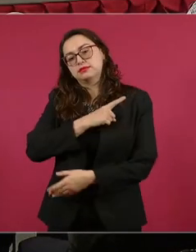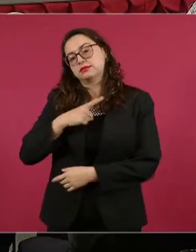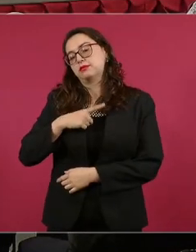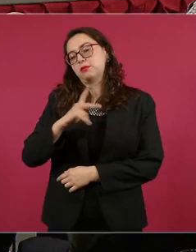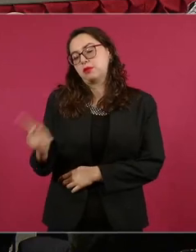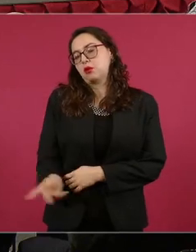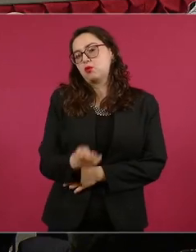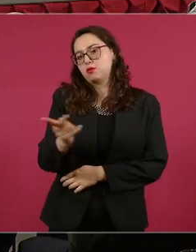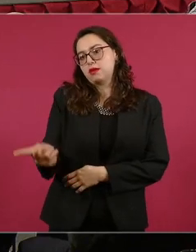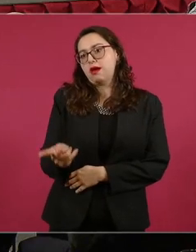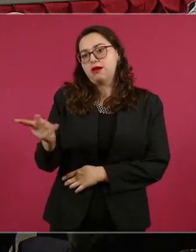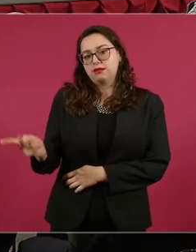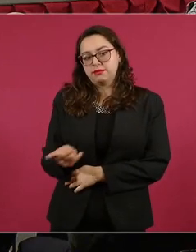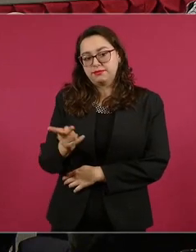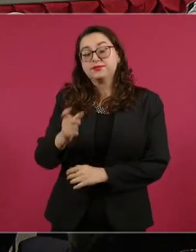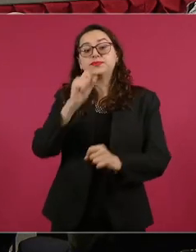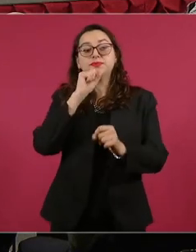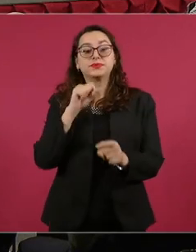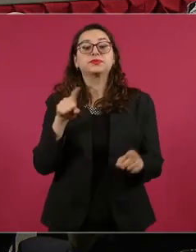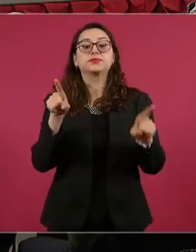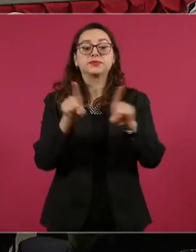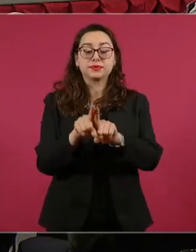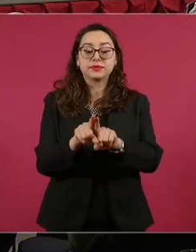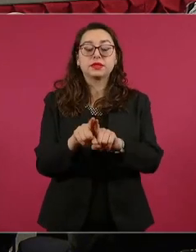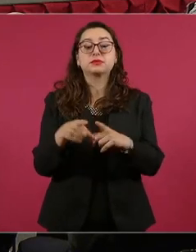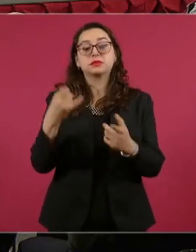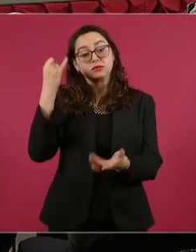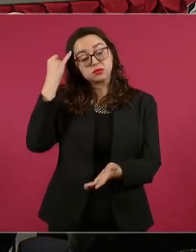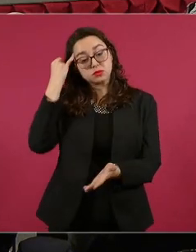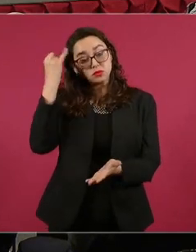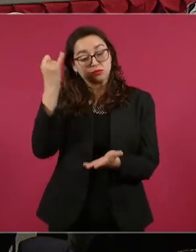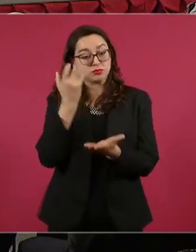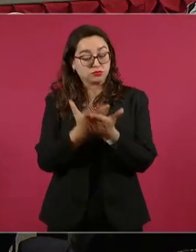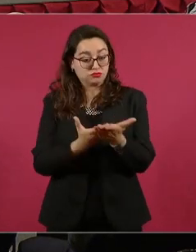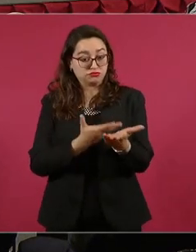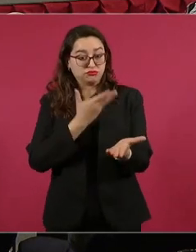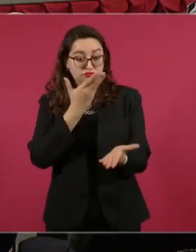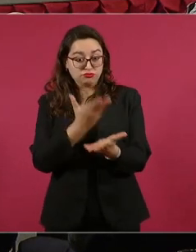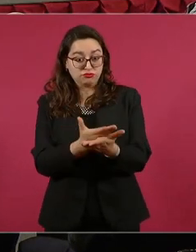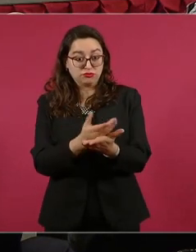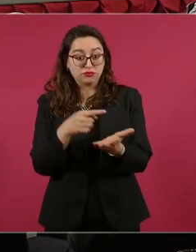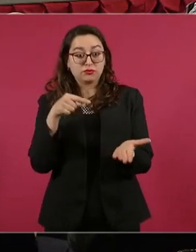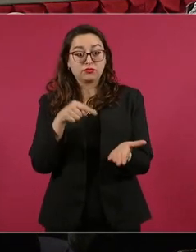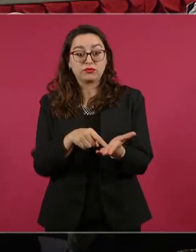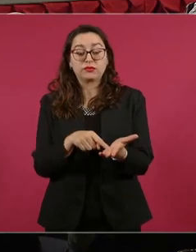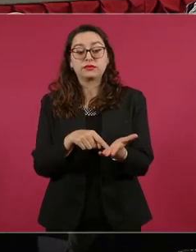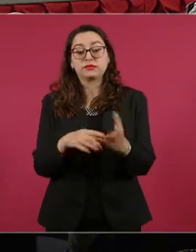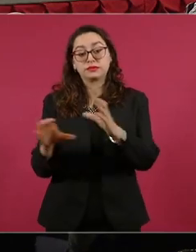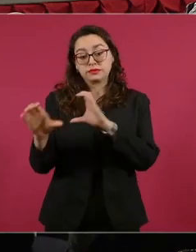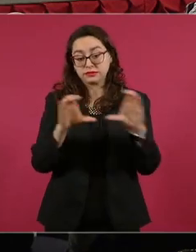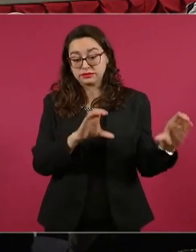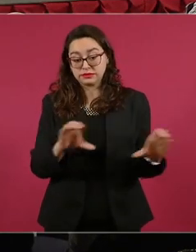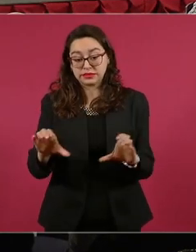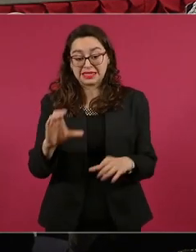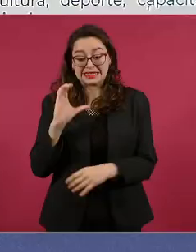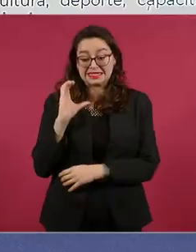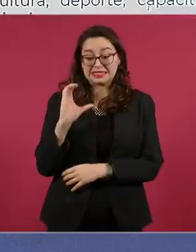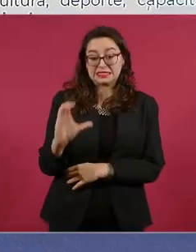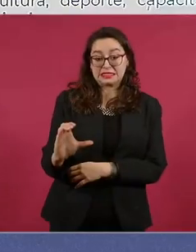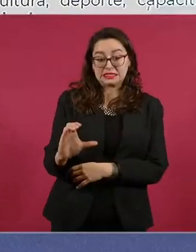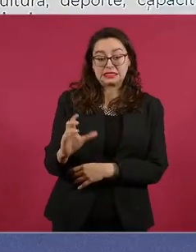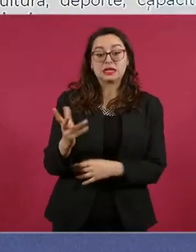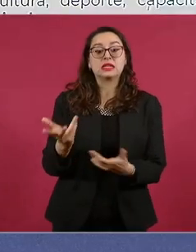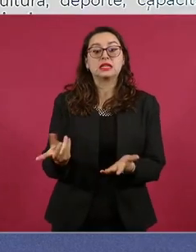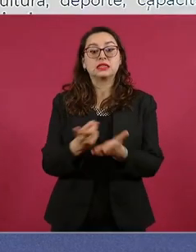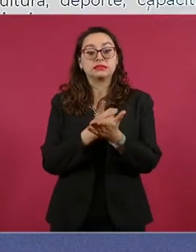la reforma, en la iniciativa de reforma, se propone fortalecer en el apartado C todo lo que tiene que ver con los